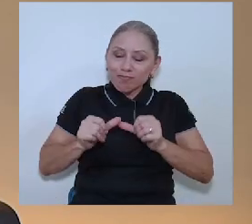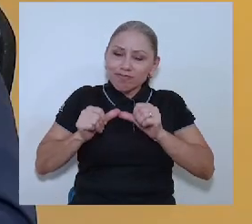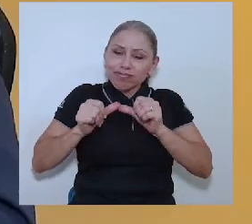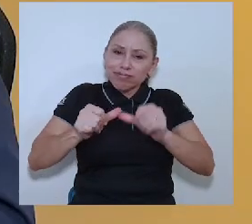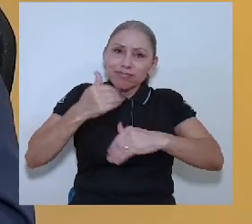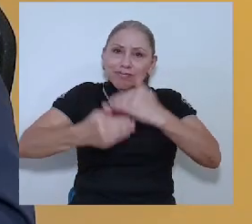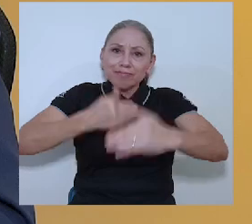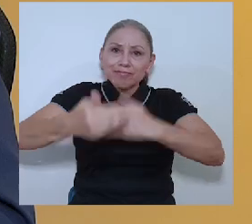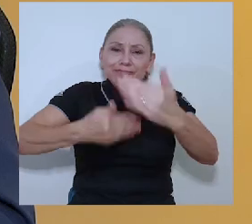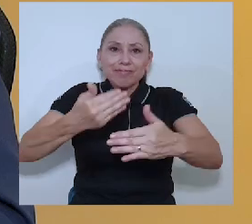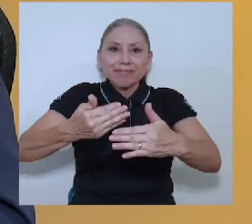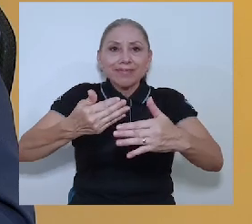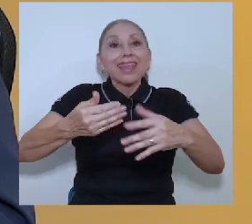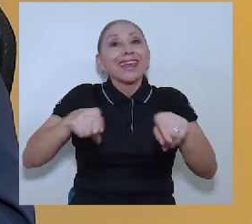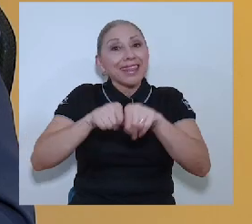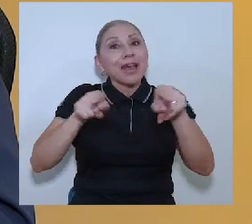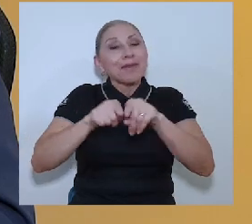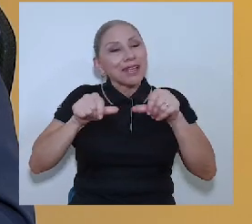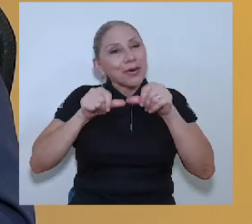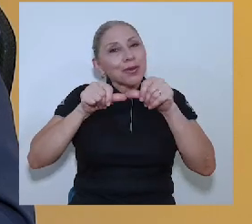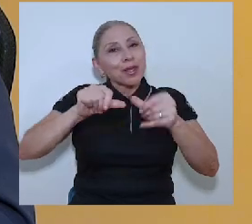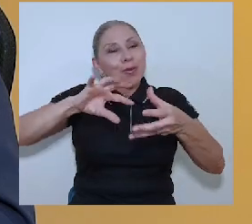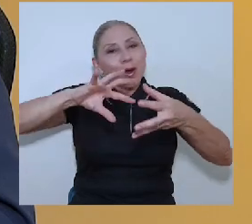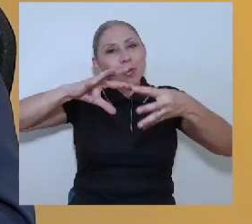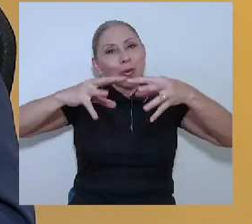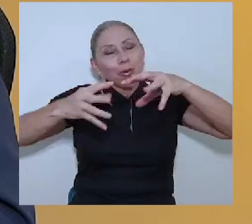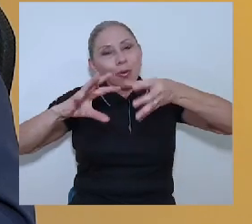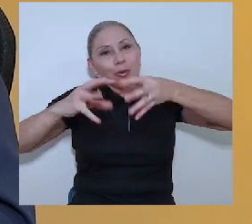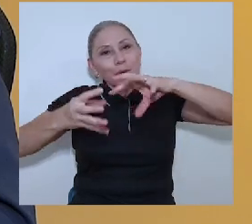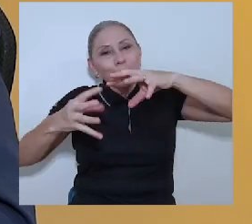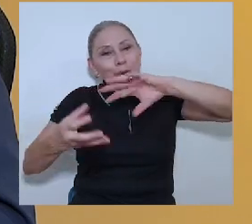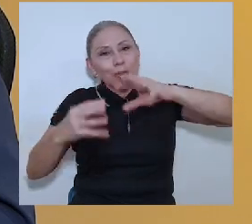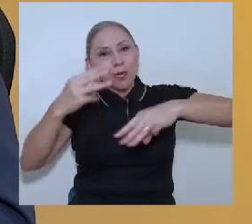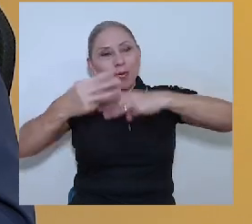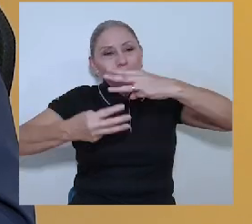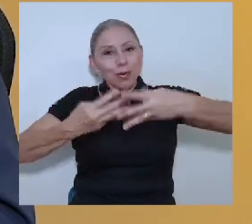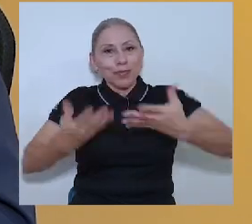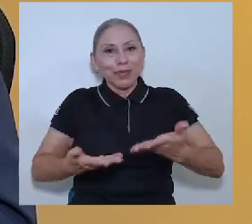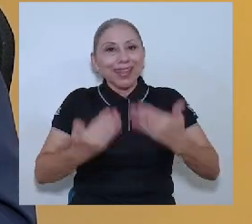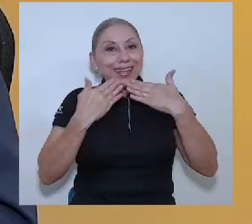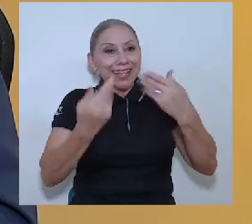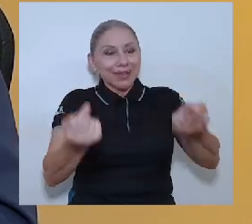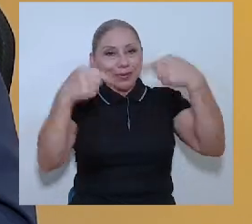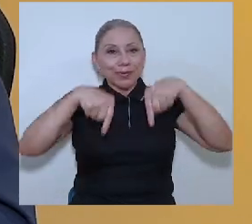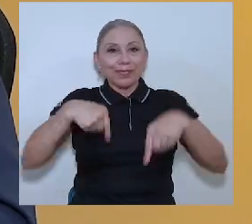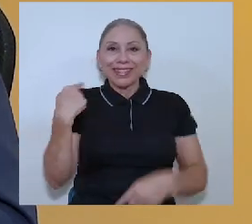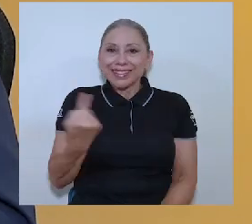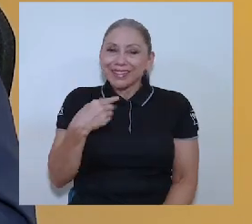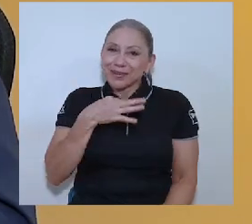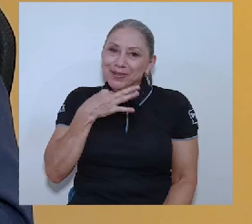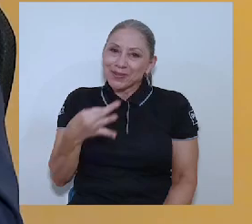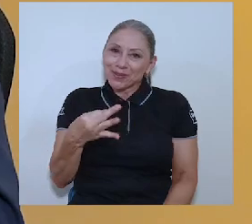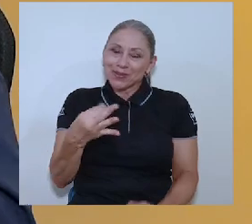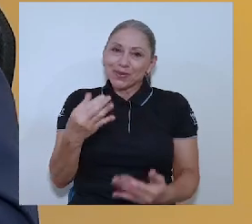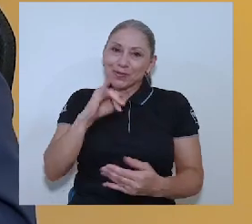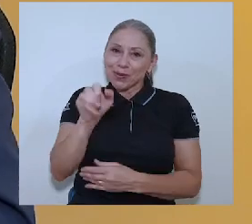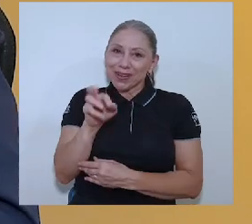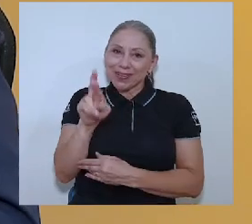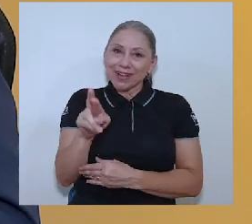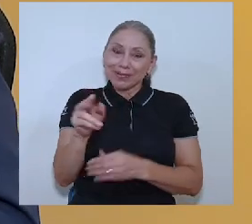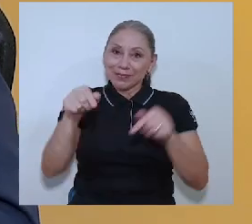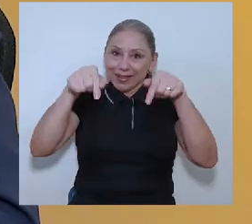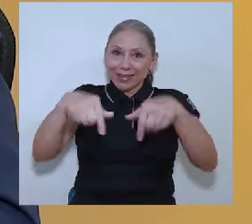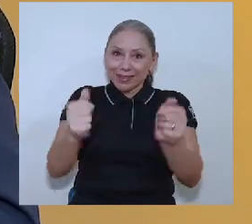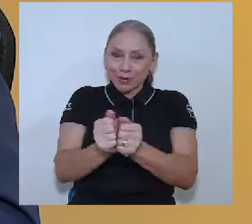y seguirá rotando. Gracias por estar aquí, don Eduardo. No, siempre un gusto, don Juan Rafael, estar aquí con usted